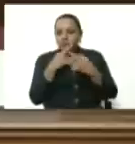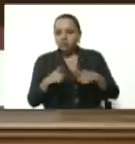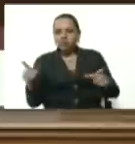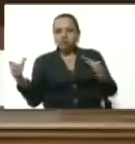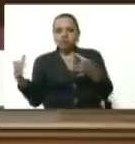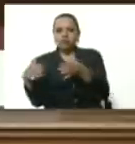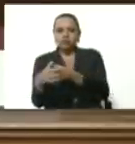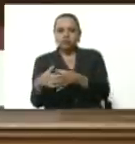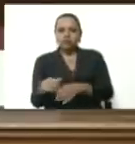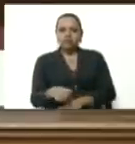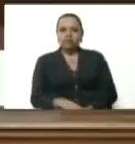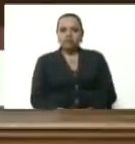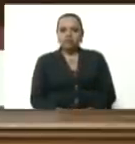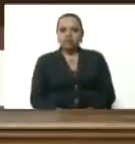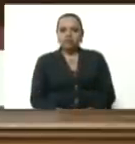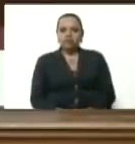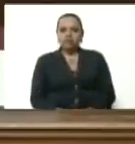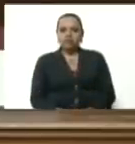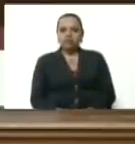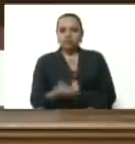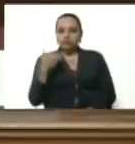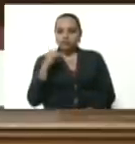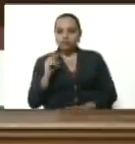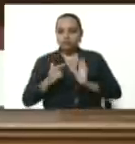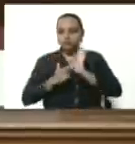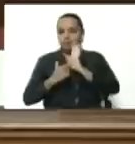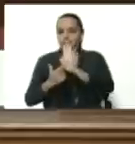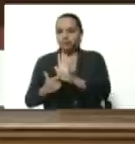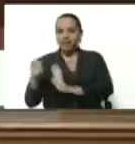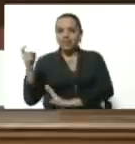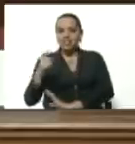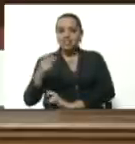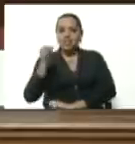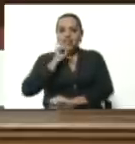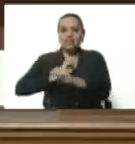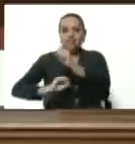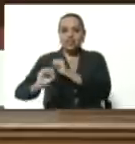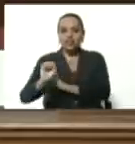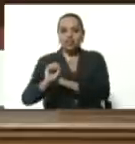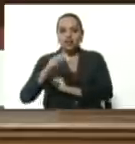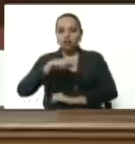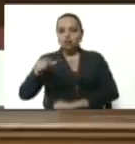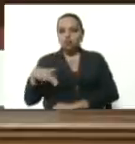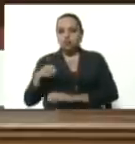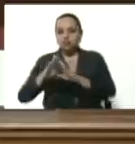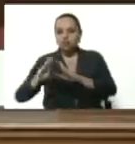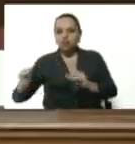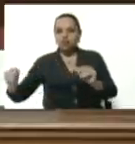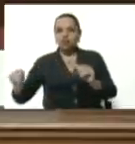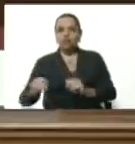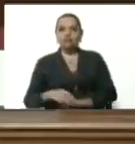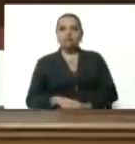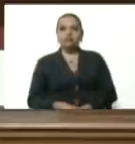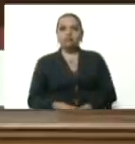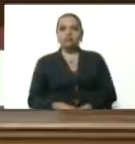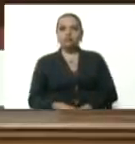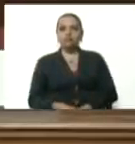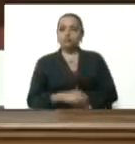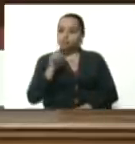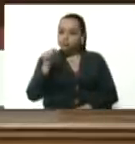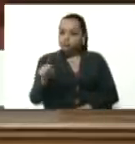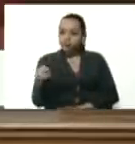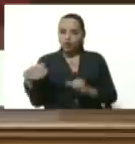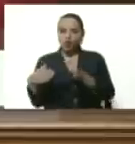sectores que han manifestado la necesidad de defender nuestro territorio. A esos